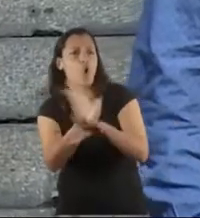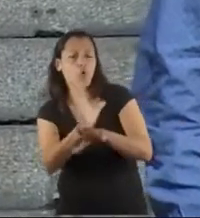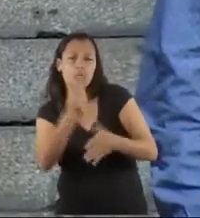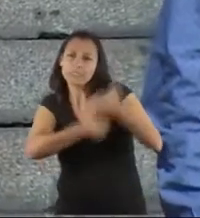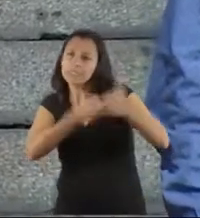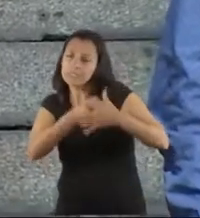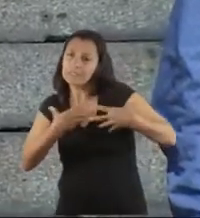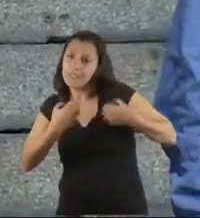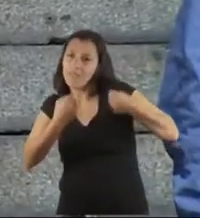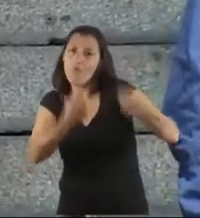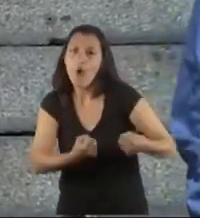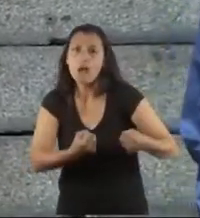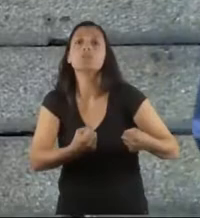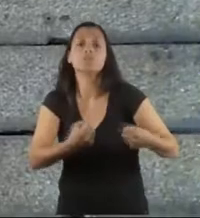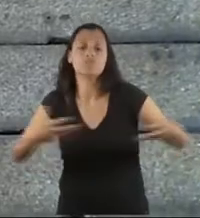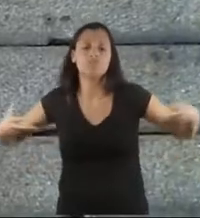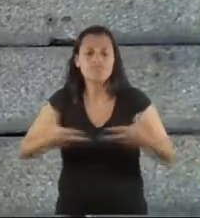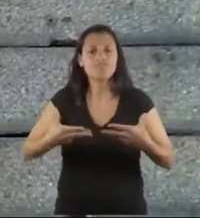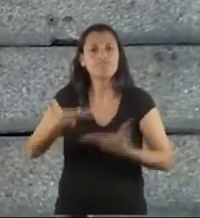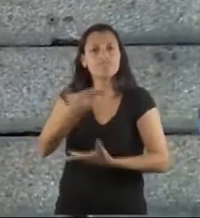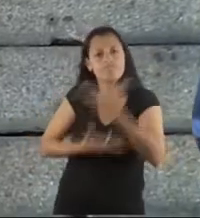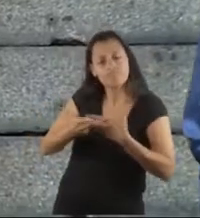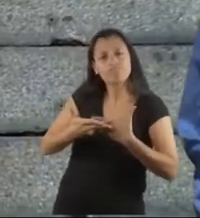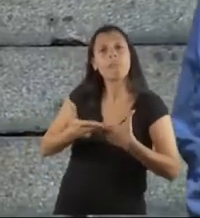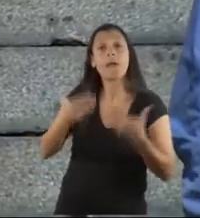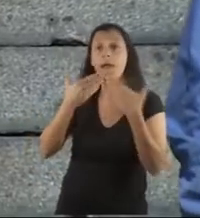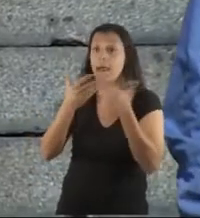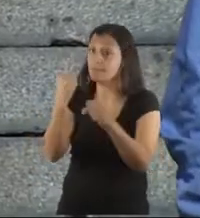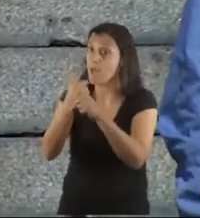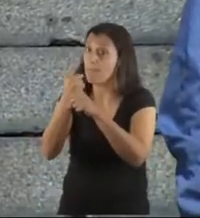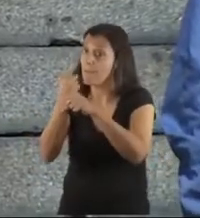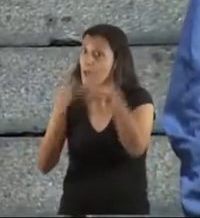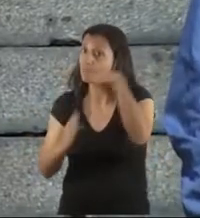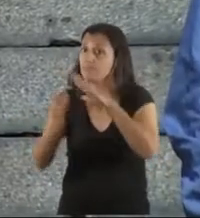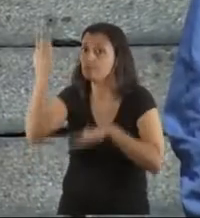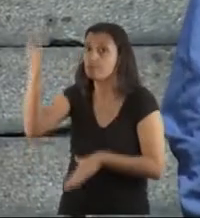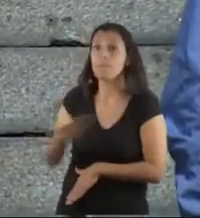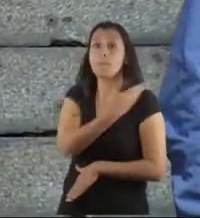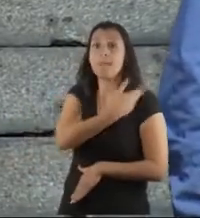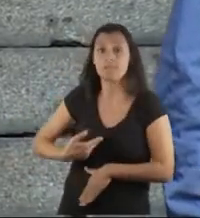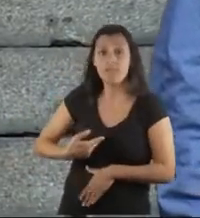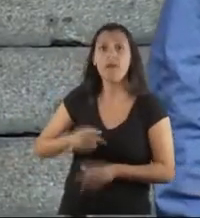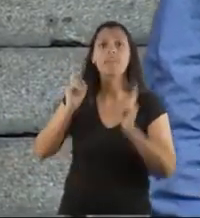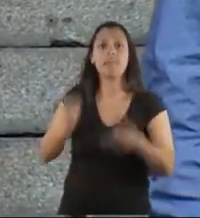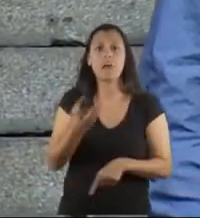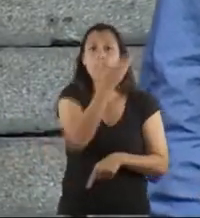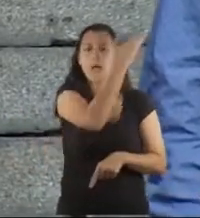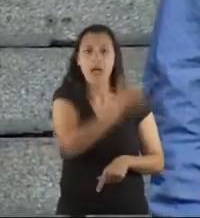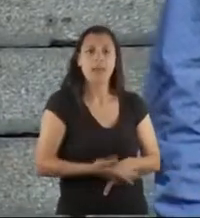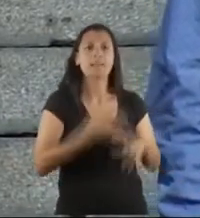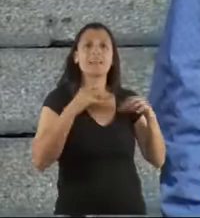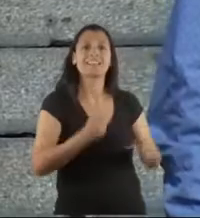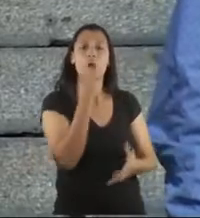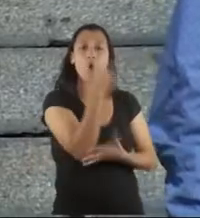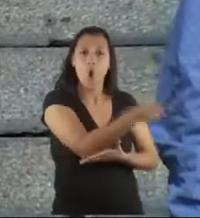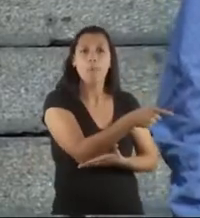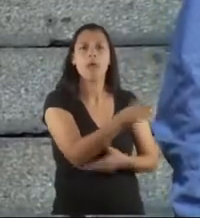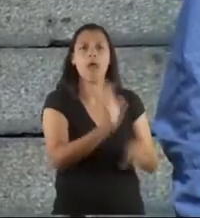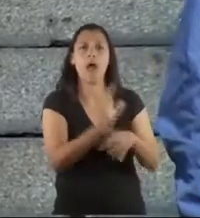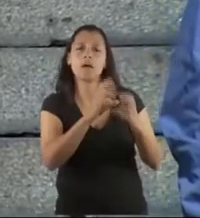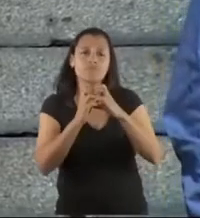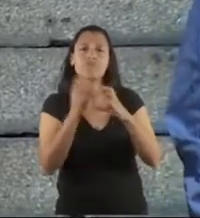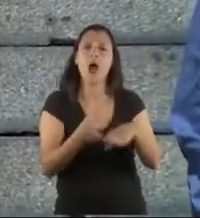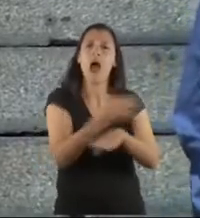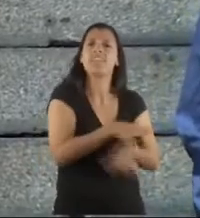a partir de la decisión política del presidente del ministerio de economía de adelantar paritarias de alguna manera requiere de un esfuerzo